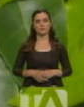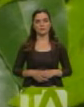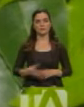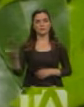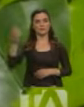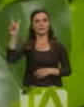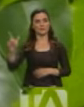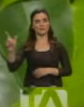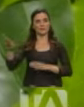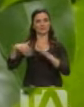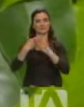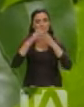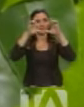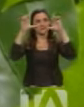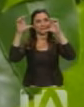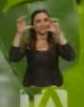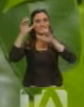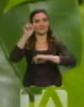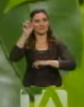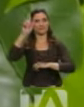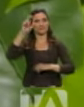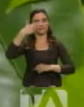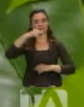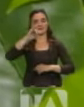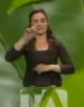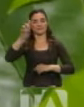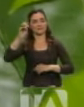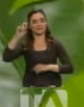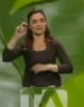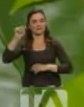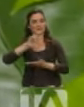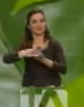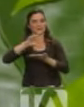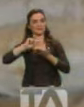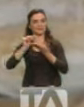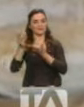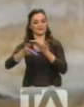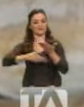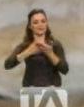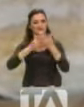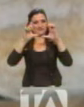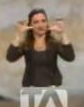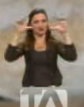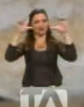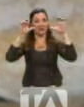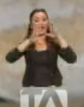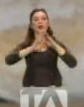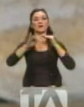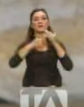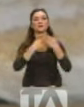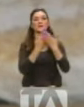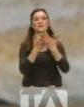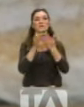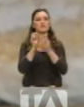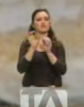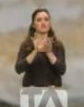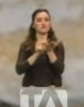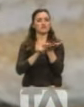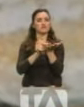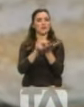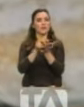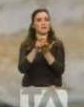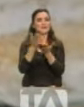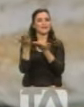Néstor Enrique Ceballos, de Archidona, en Napo, compartió con nosotros las imágenes de una especie muy escasa en el oriente ecuatoriano,